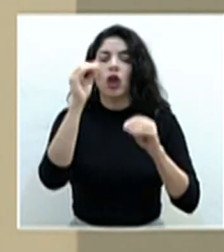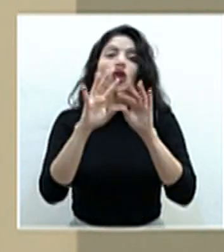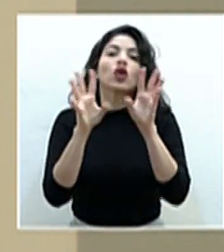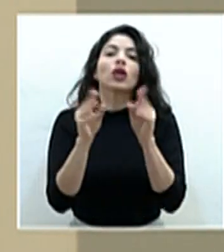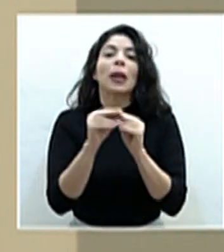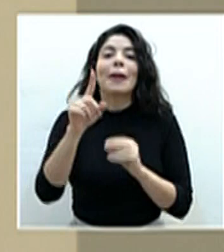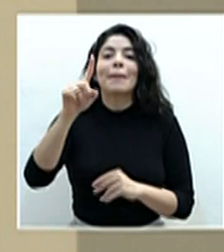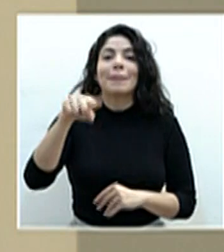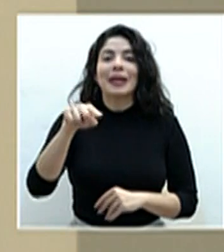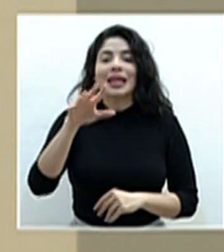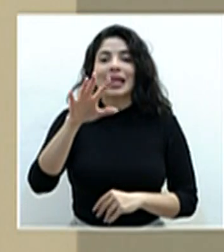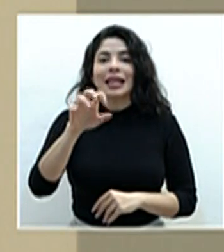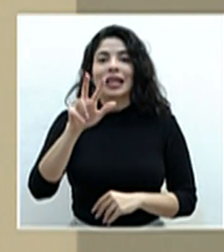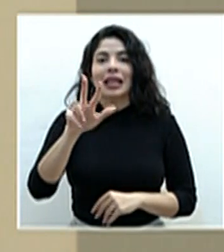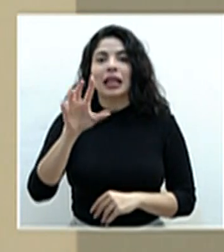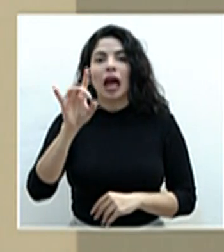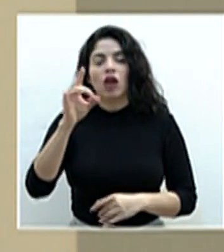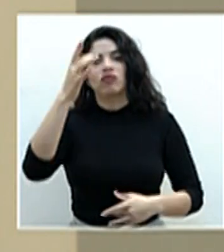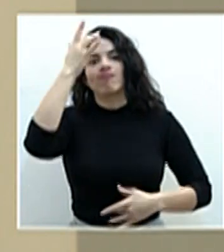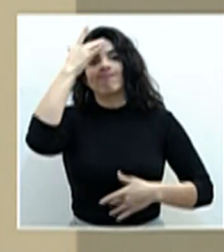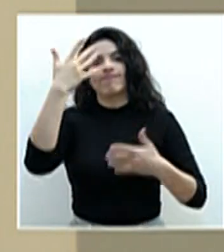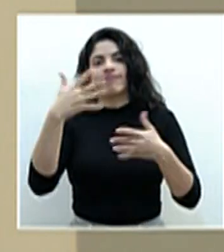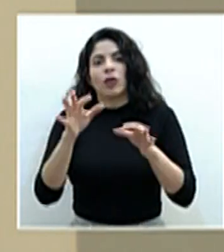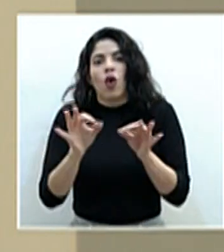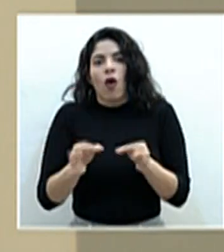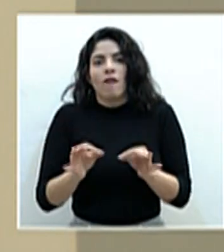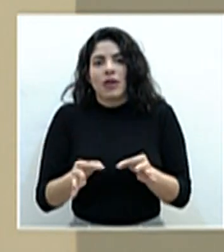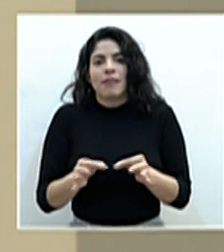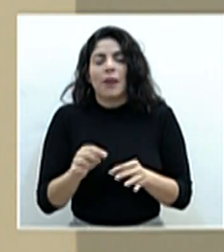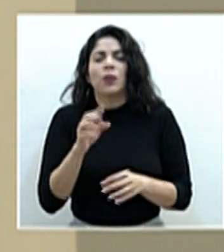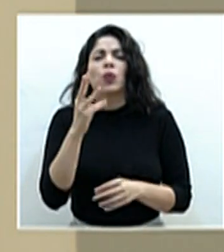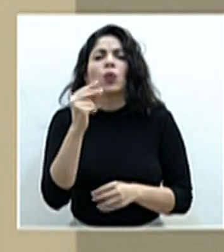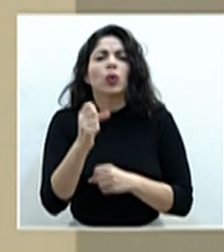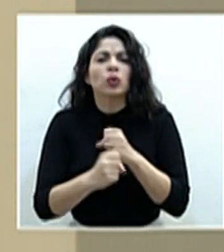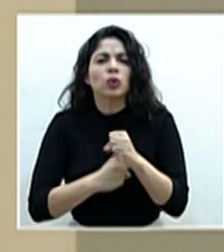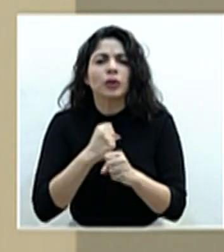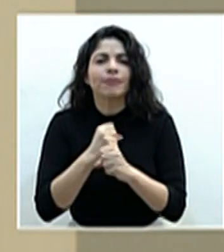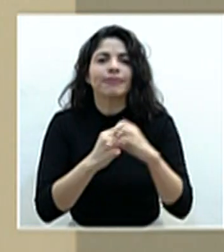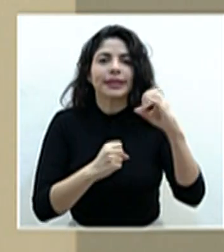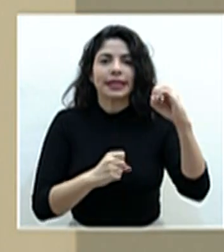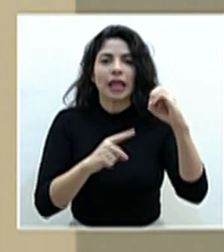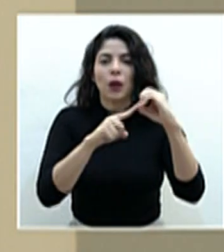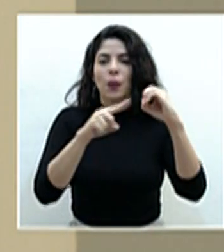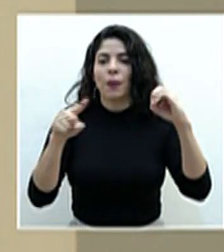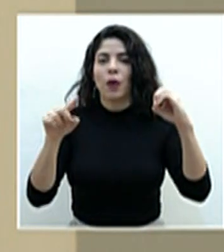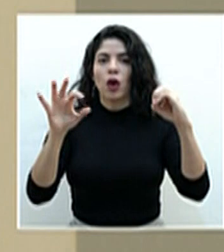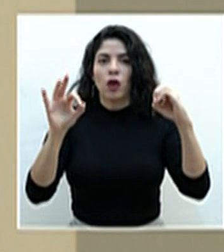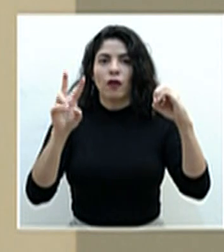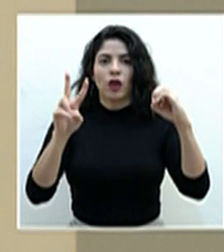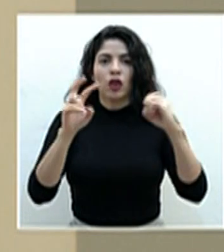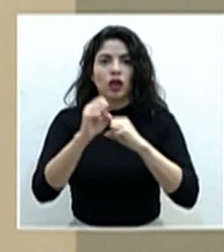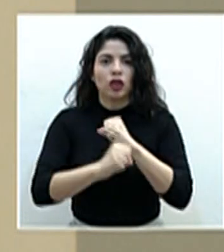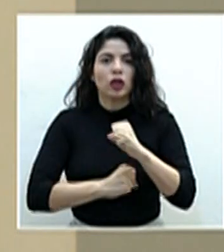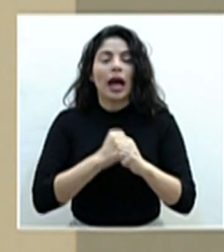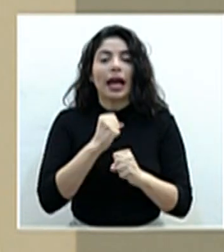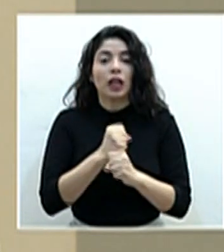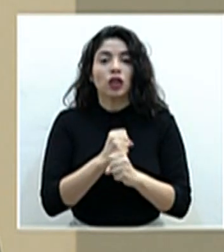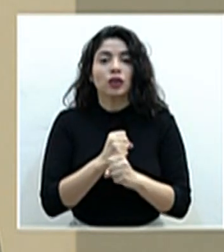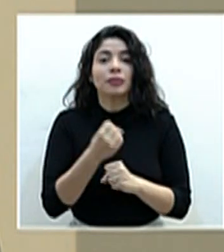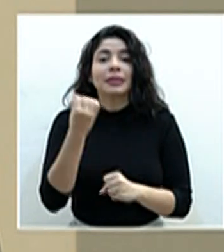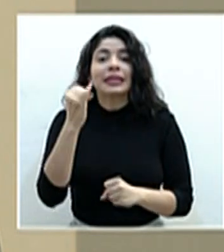de 1.538 casos confirmados. El rango de edad va desde los 0 hasta los 92 años. Si